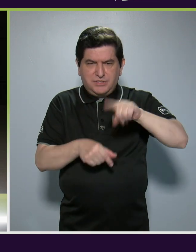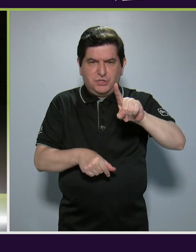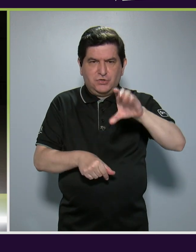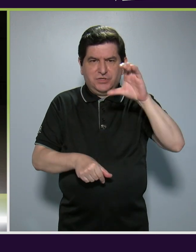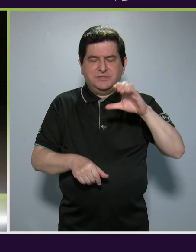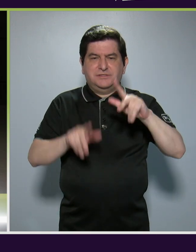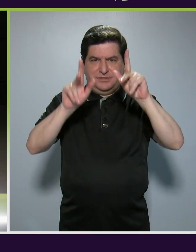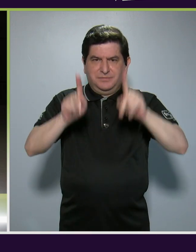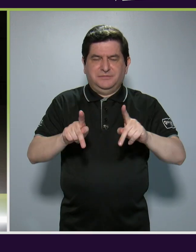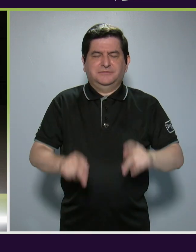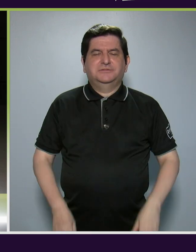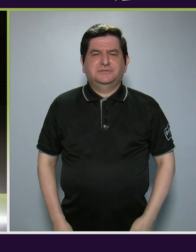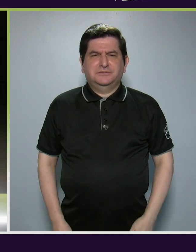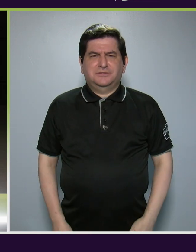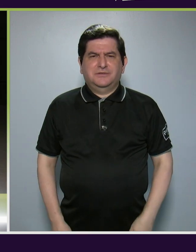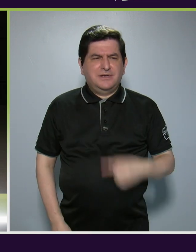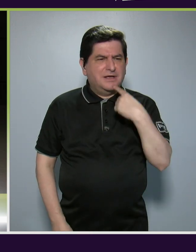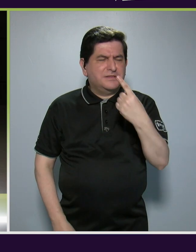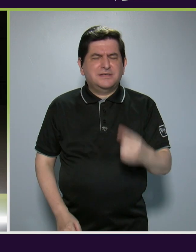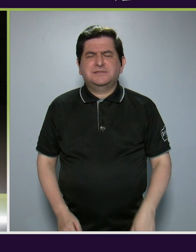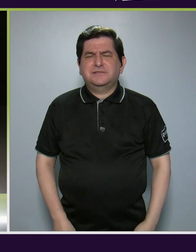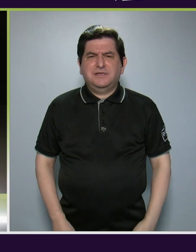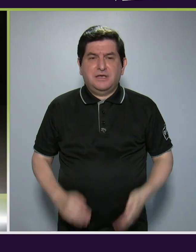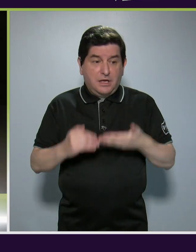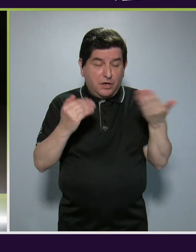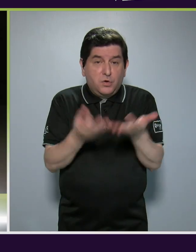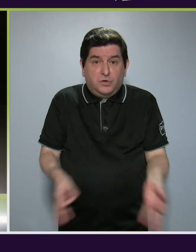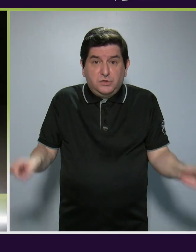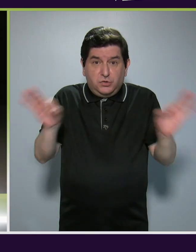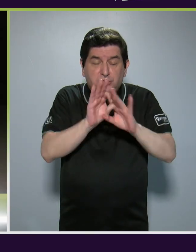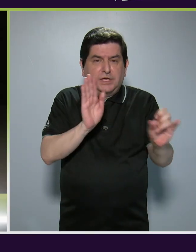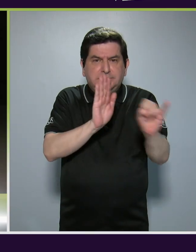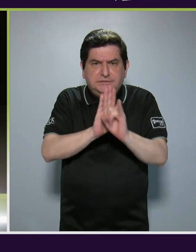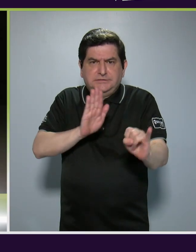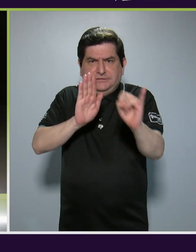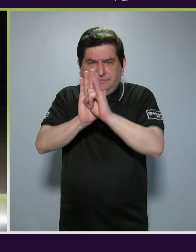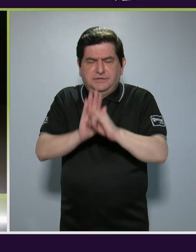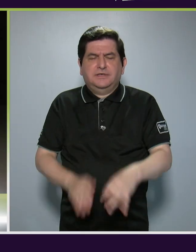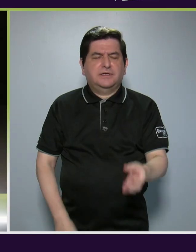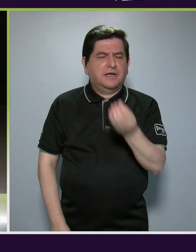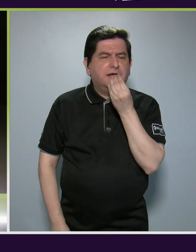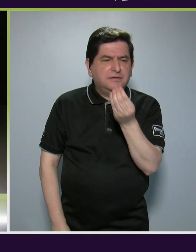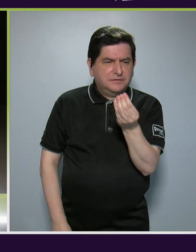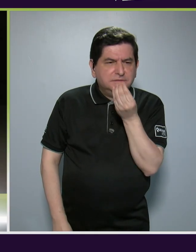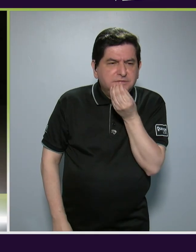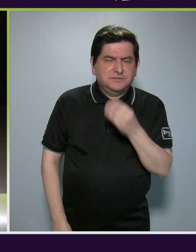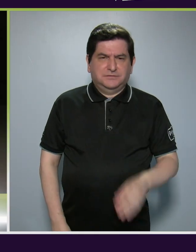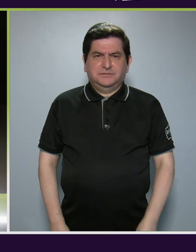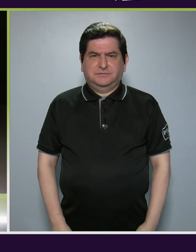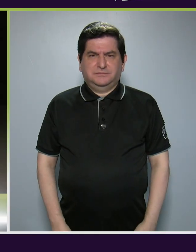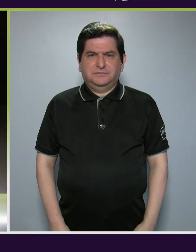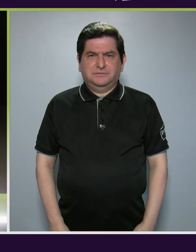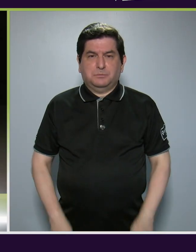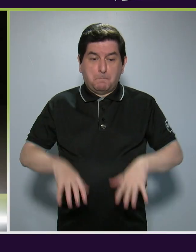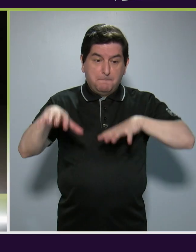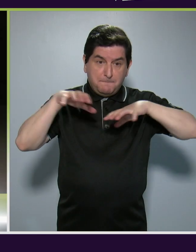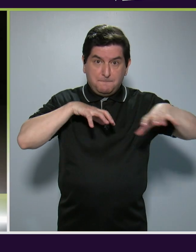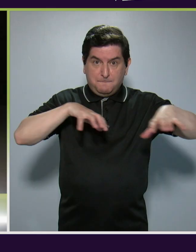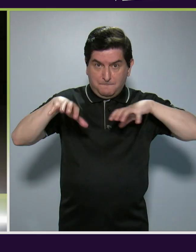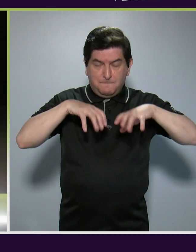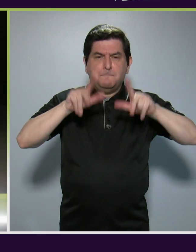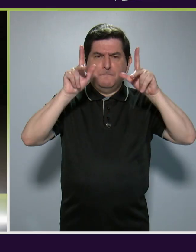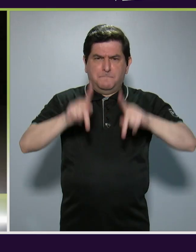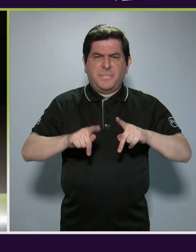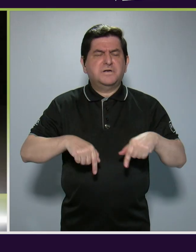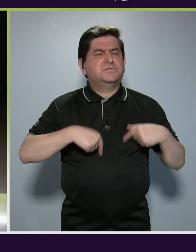adelantaba algunos factores determinantes que se han podido identificar, como la alimentación, el movimiento, ¿verdad? Gente que